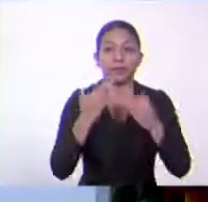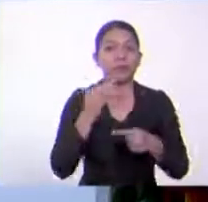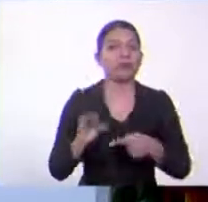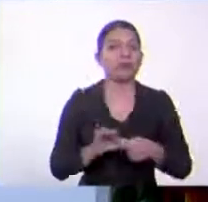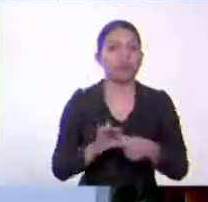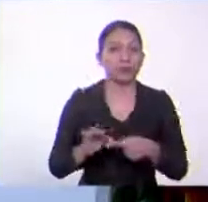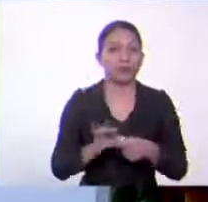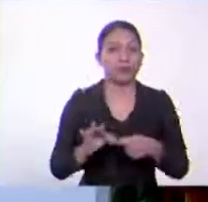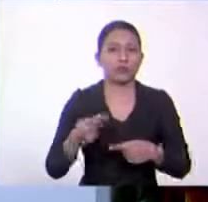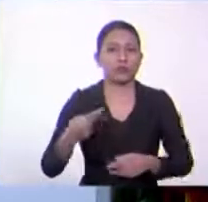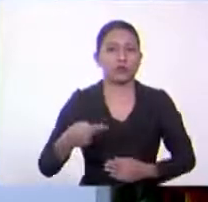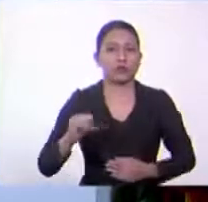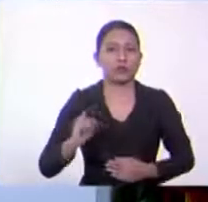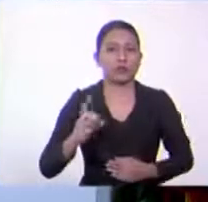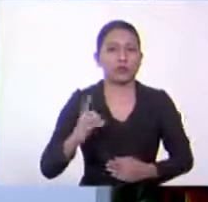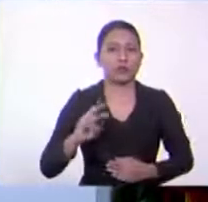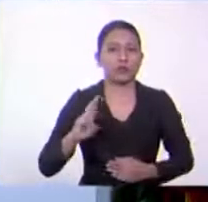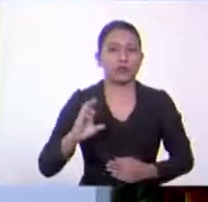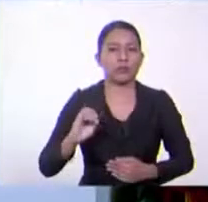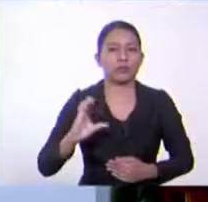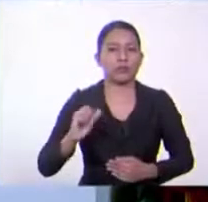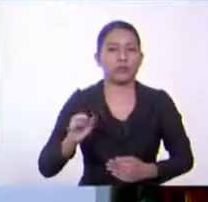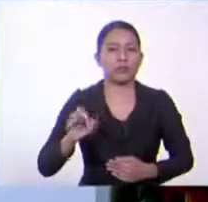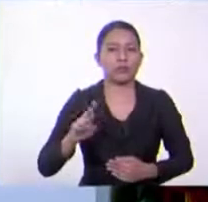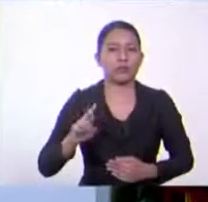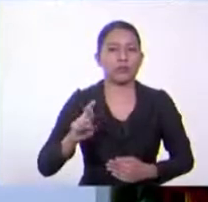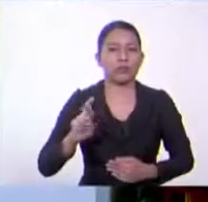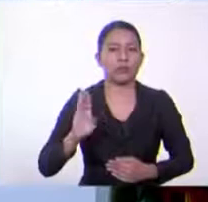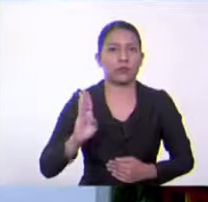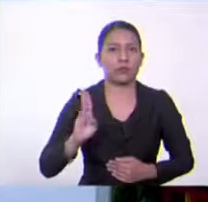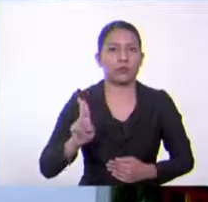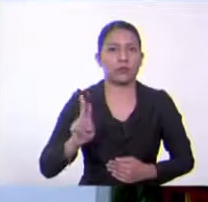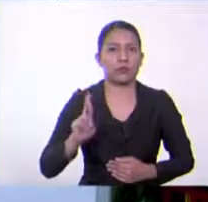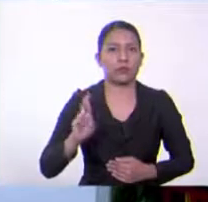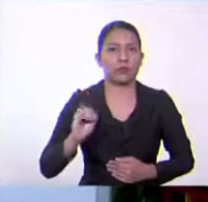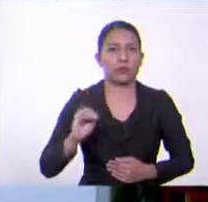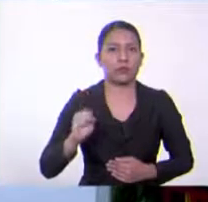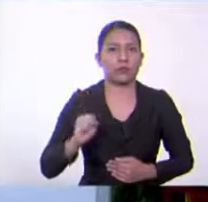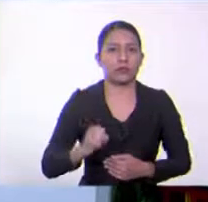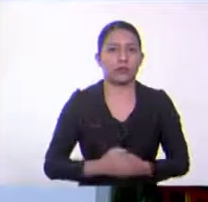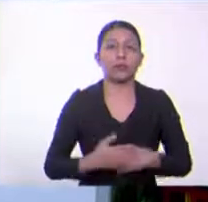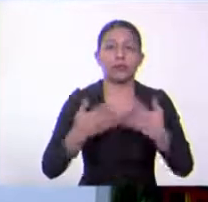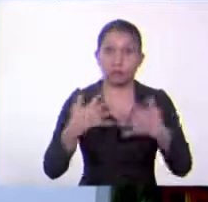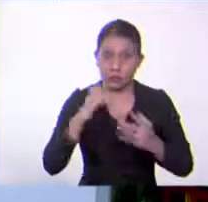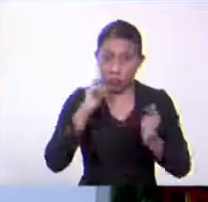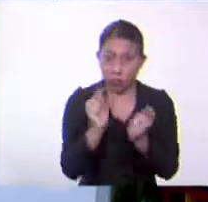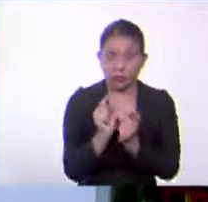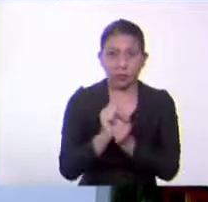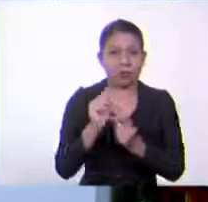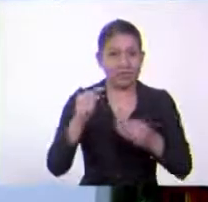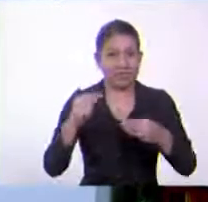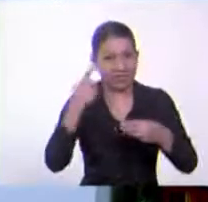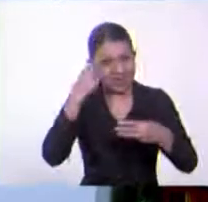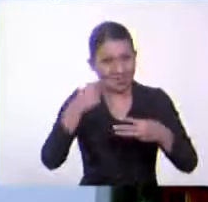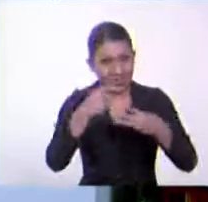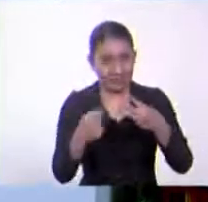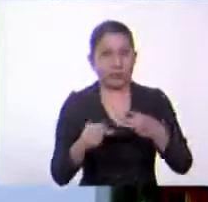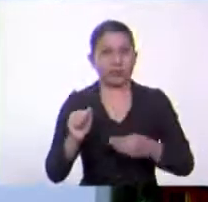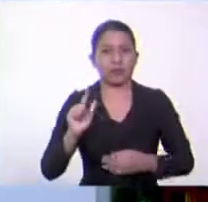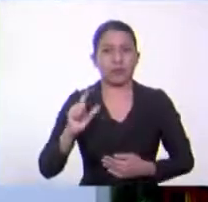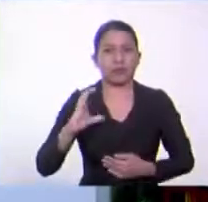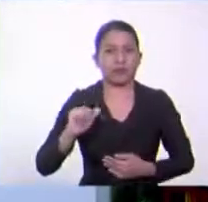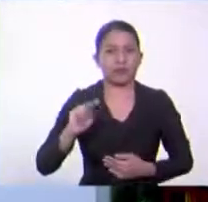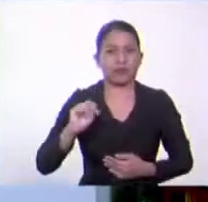los hidrocarburos. Muy bien. Ya conocemos los primeros tres, los alcanos, los alquenos,